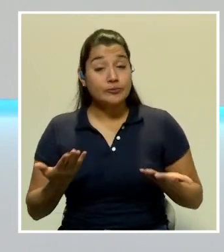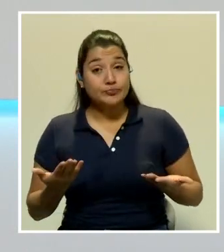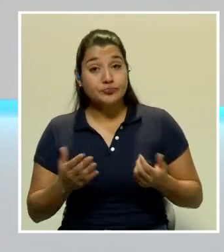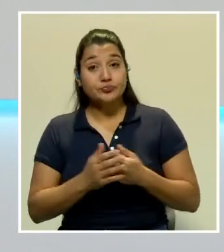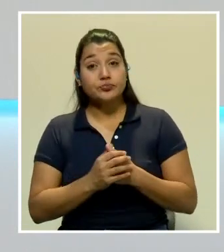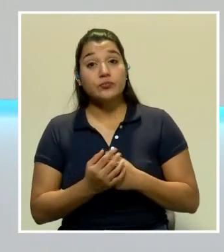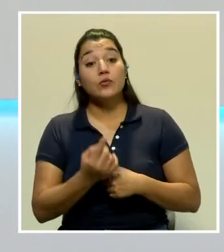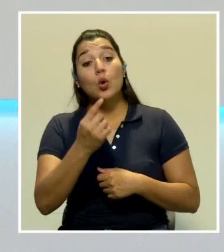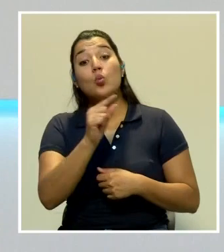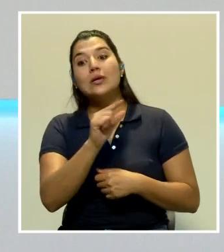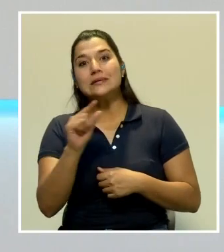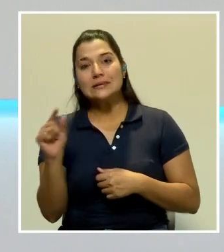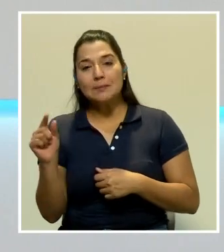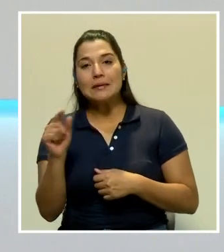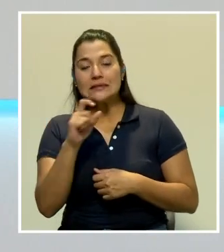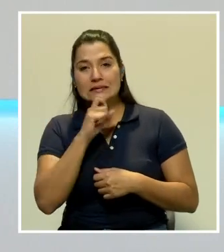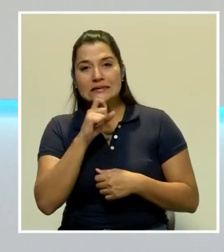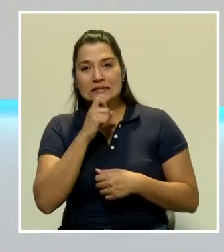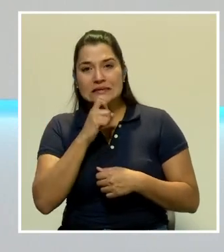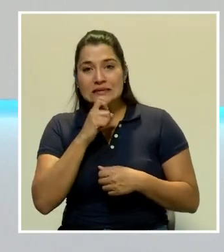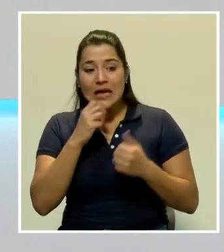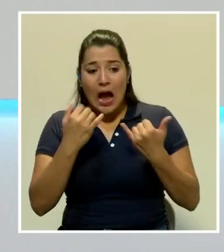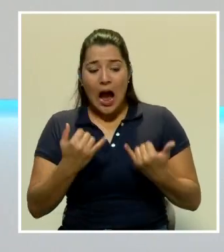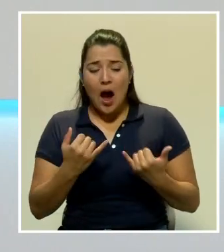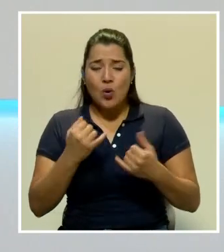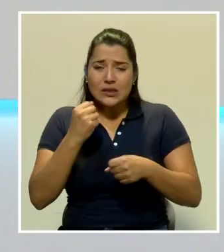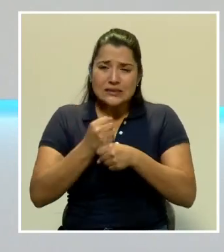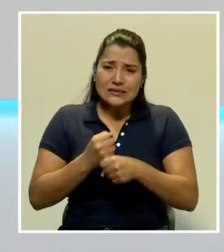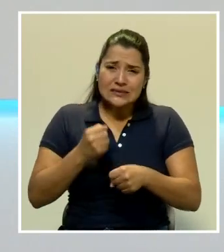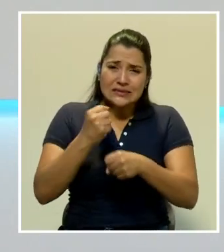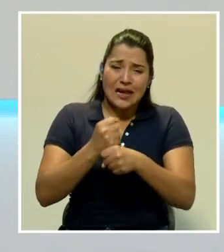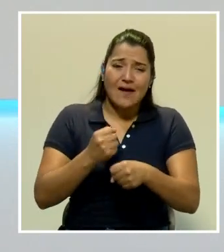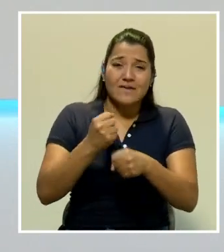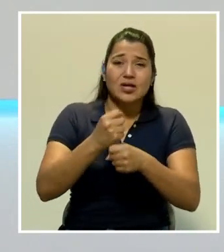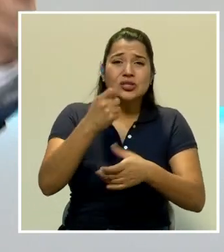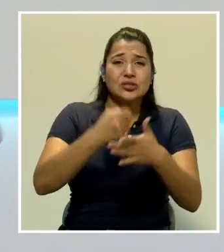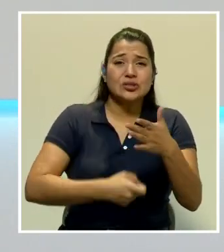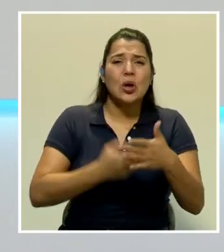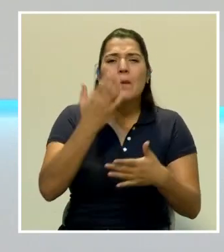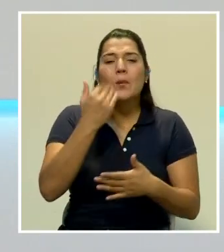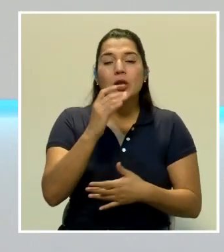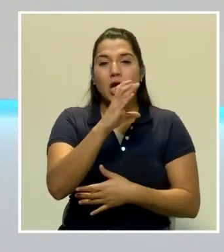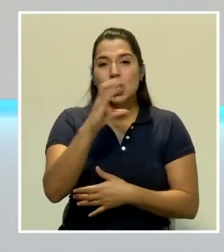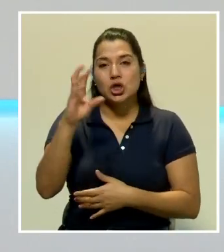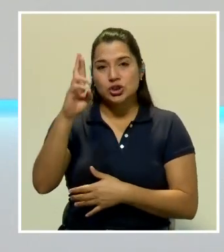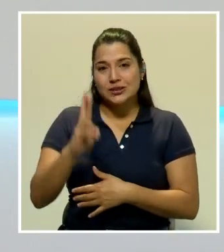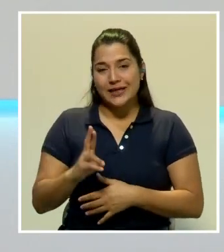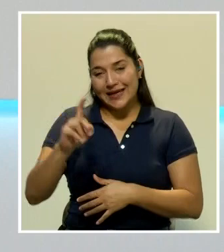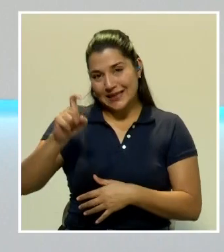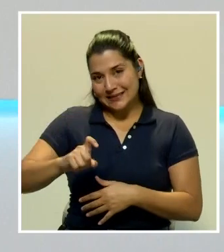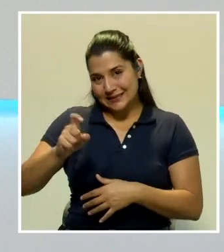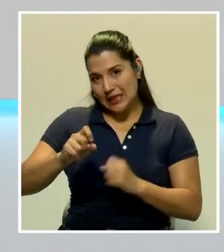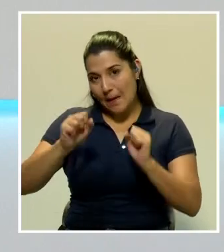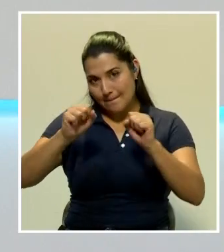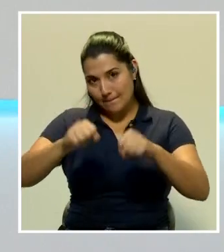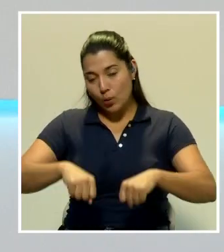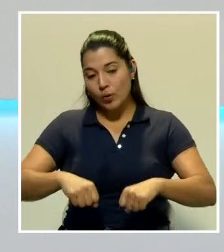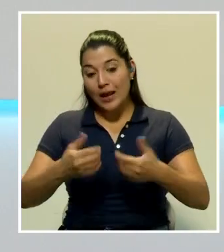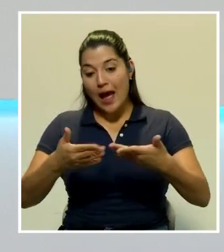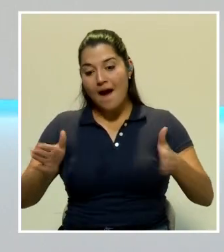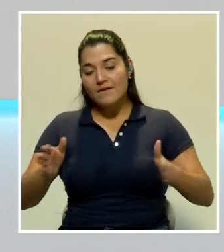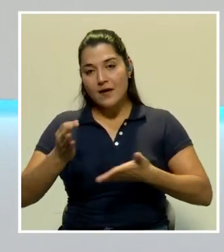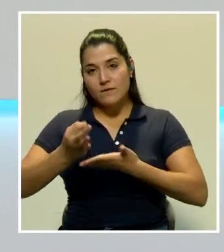una semana, vienen días de trabajo intenso porque el país requiere abrir esos pasos